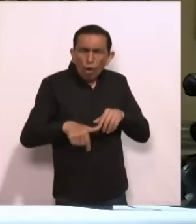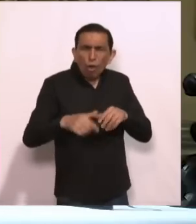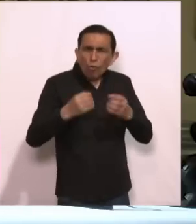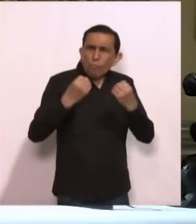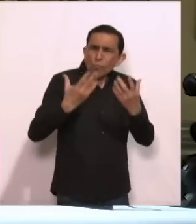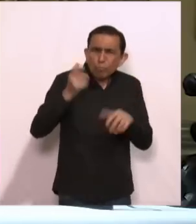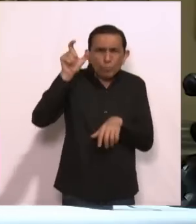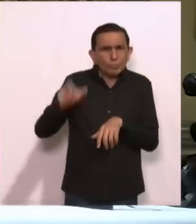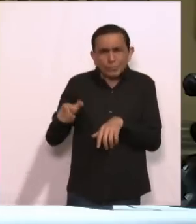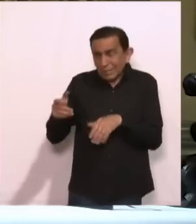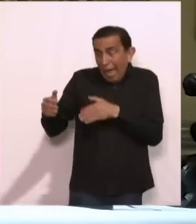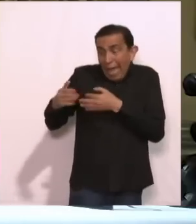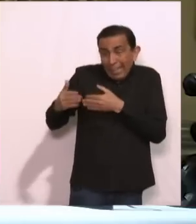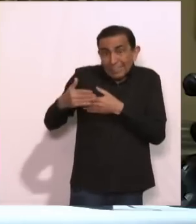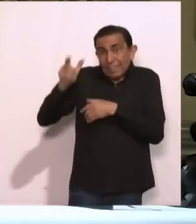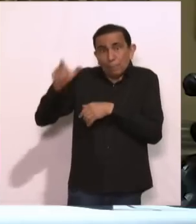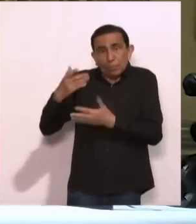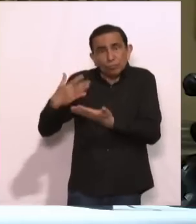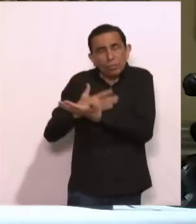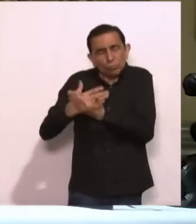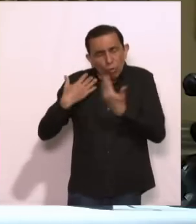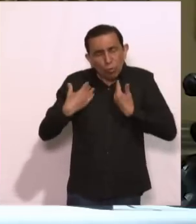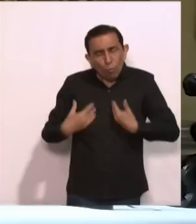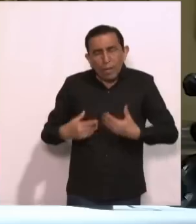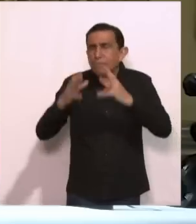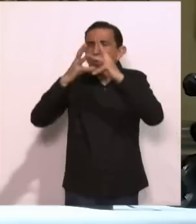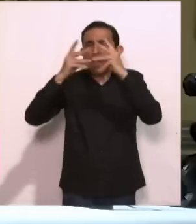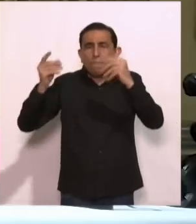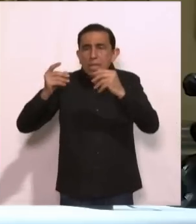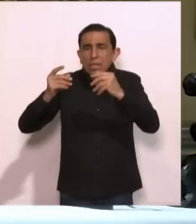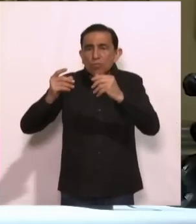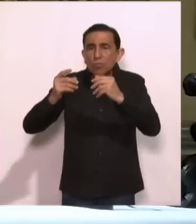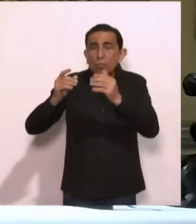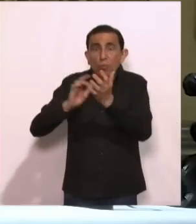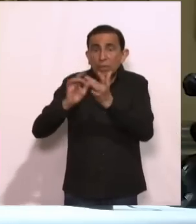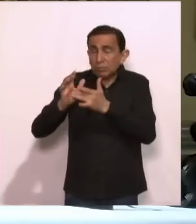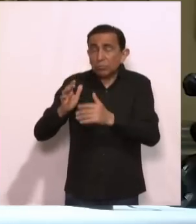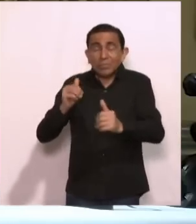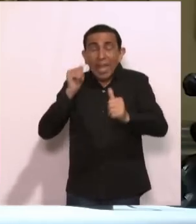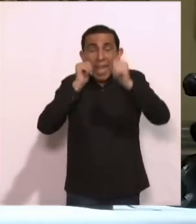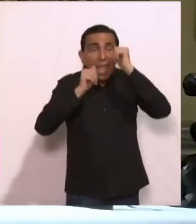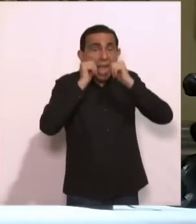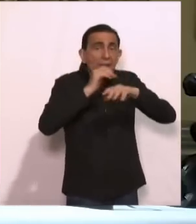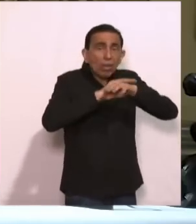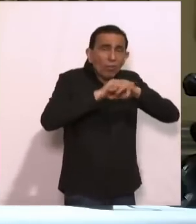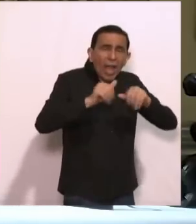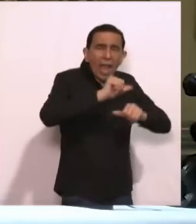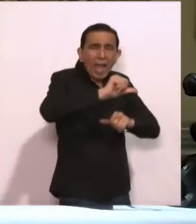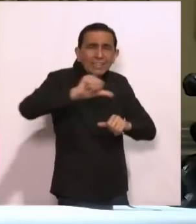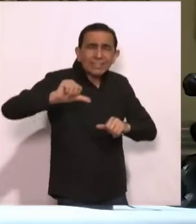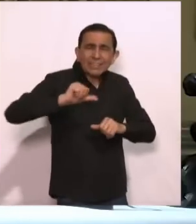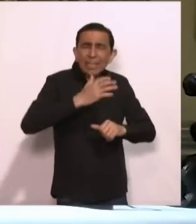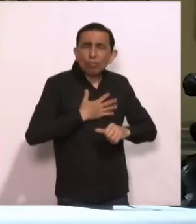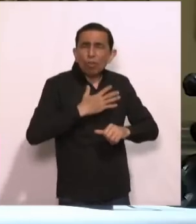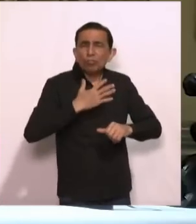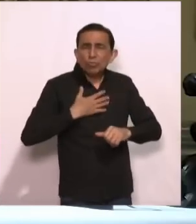se acerca a todo hombre que sufre en su cuerpo o en su espíritu, y cura sus heridas con el aceite del consuelo